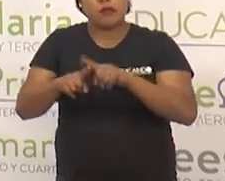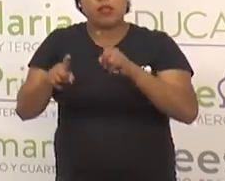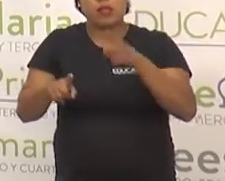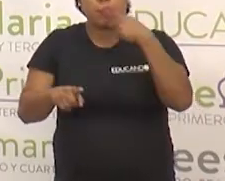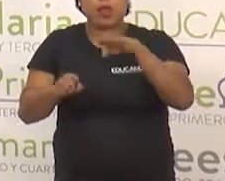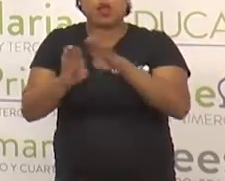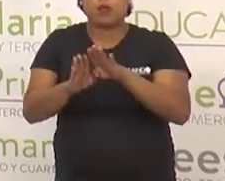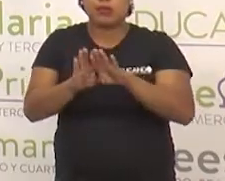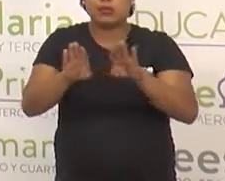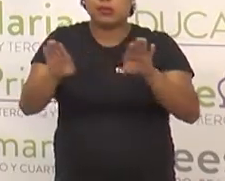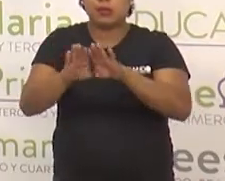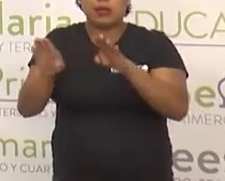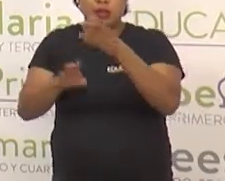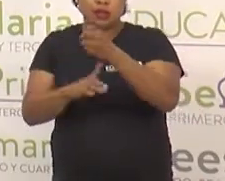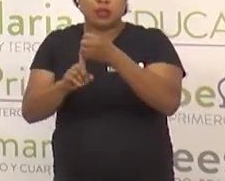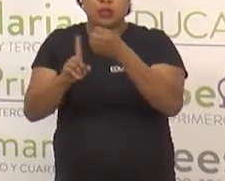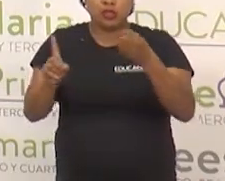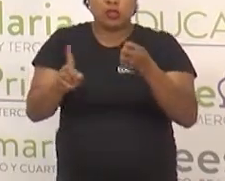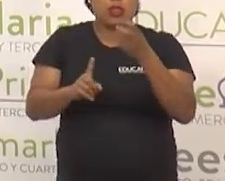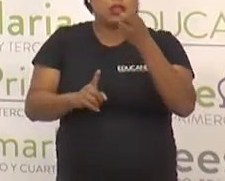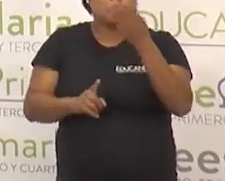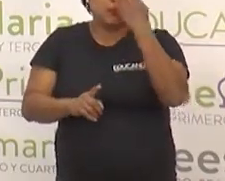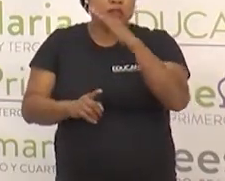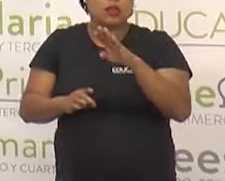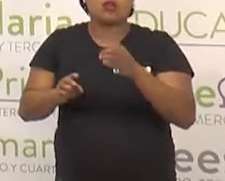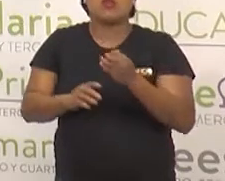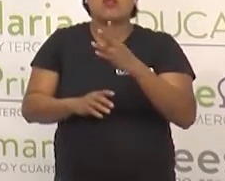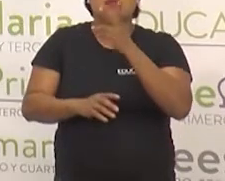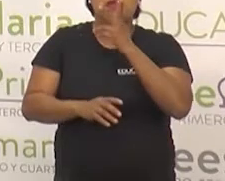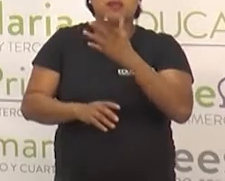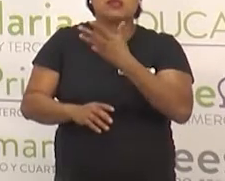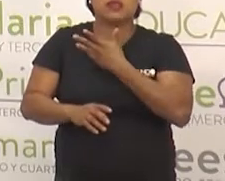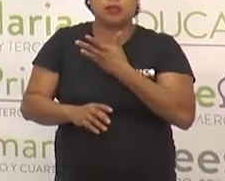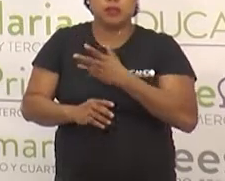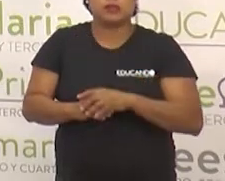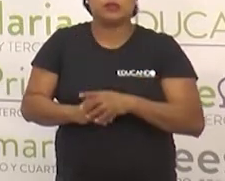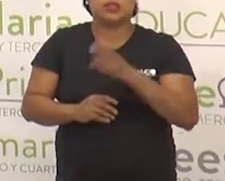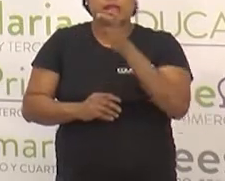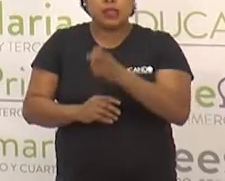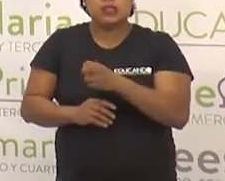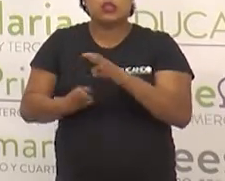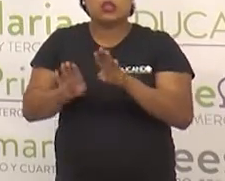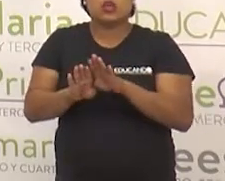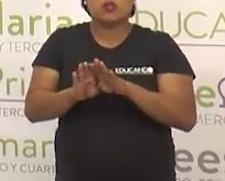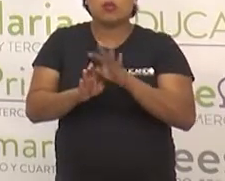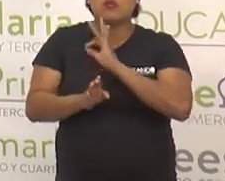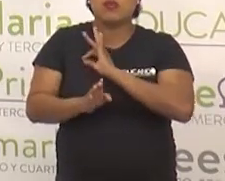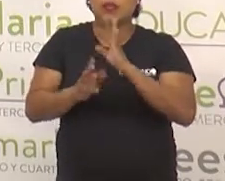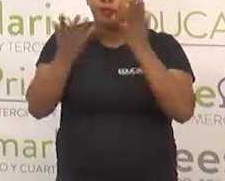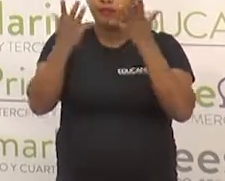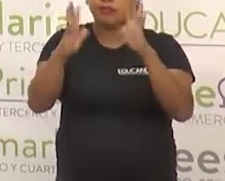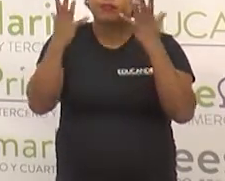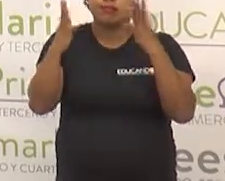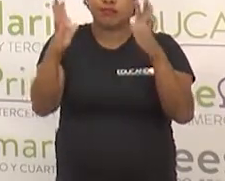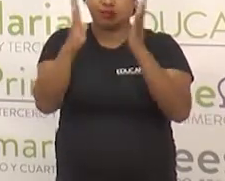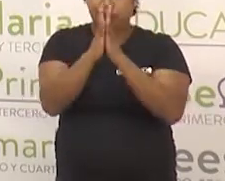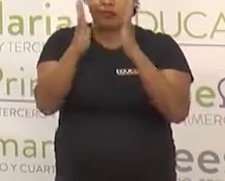para separar esta oración y para saber cuántas palabras tenemos. Y es